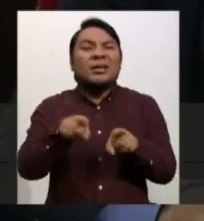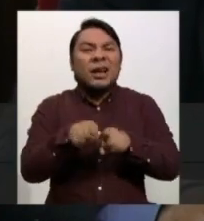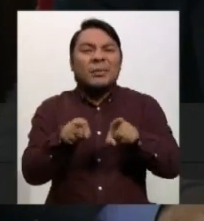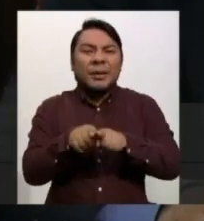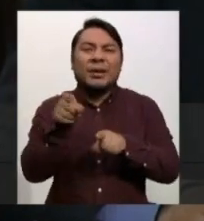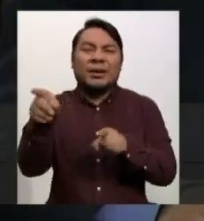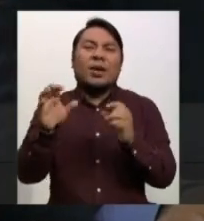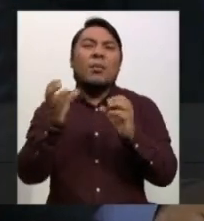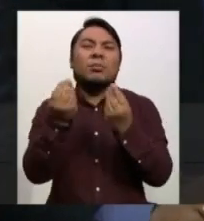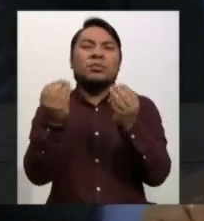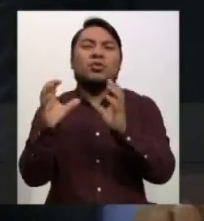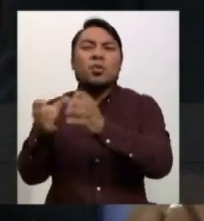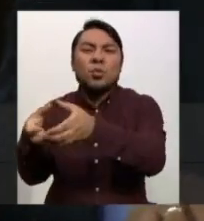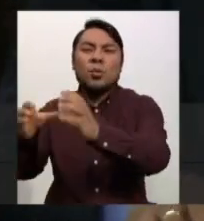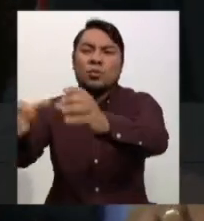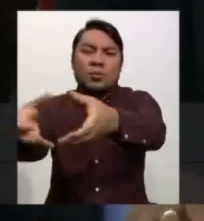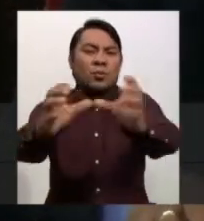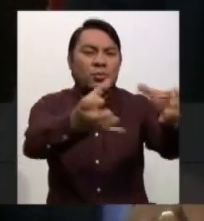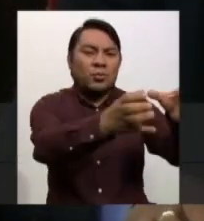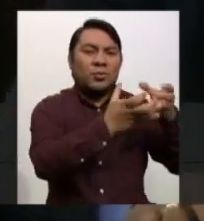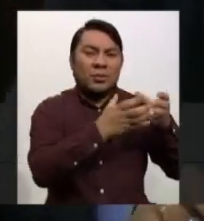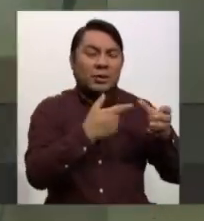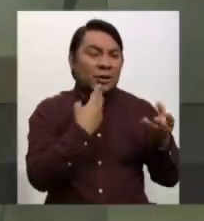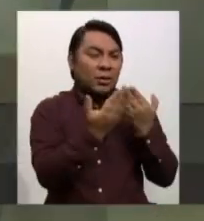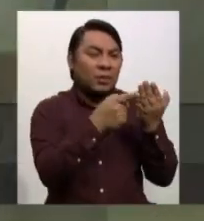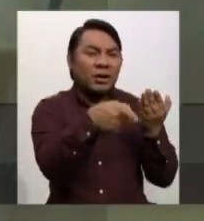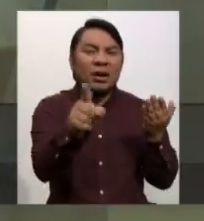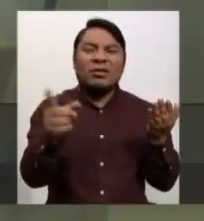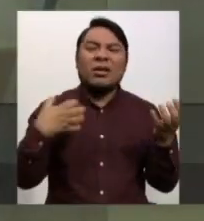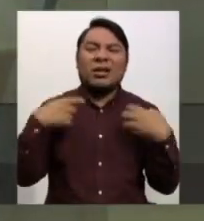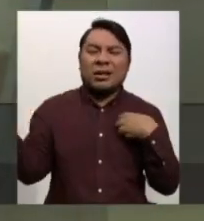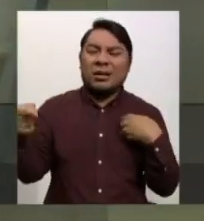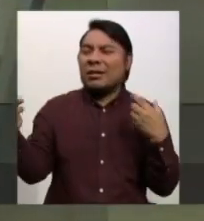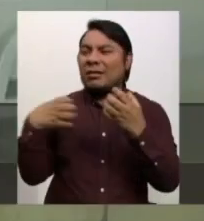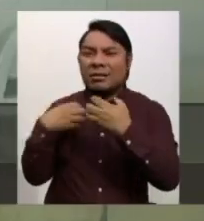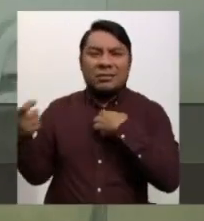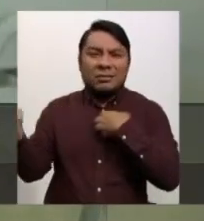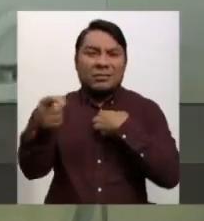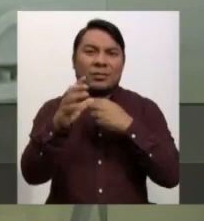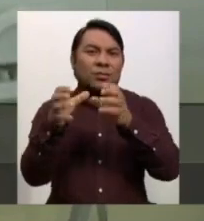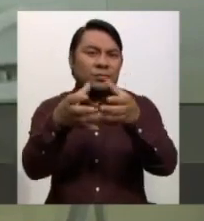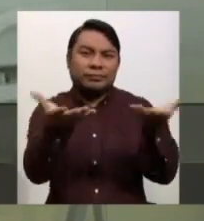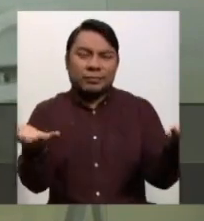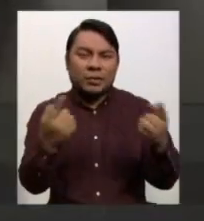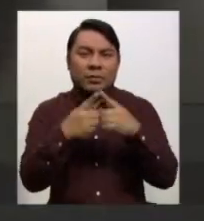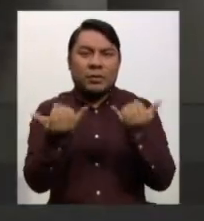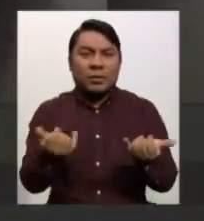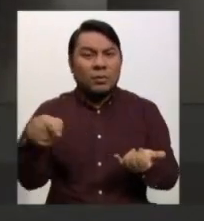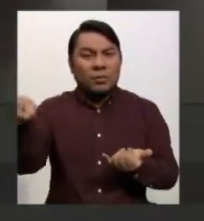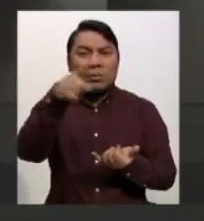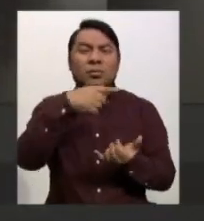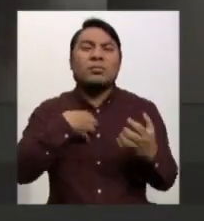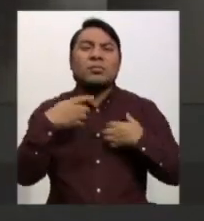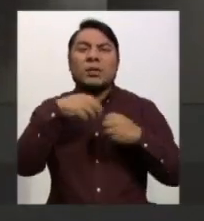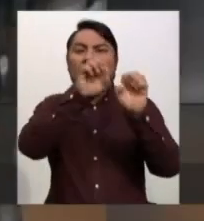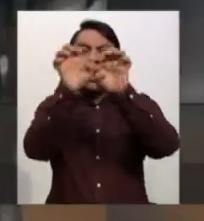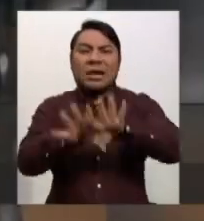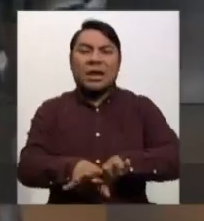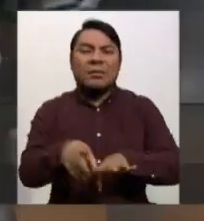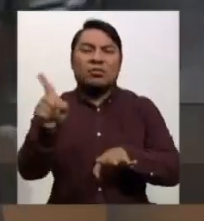representatividades dentro de inclusive una misma región. Sobre la oposición de los profesores a ser evaluados, Martín